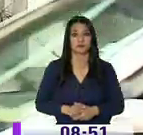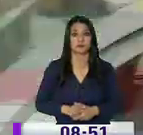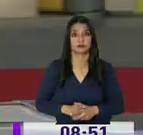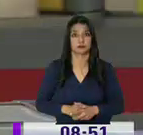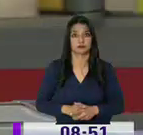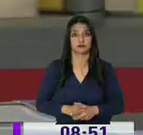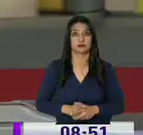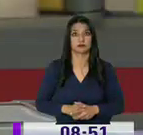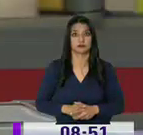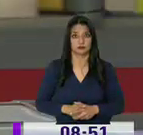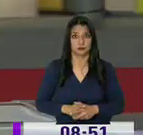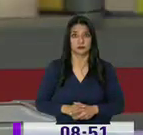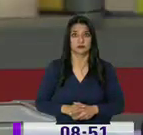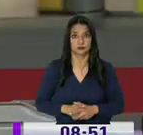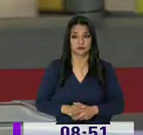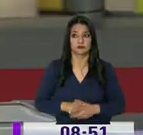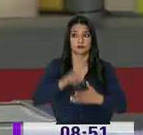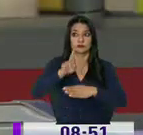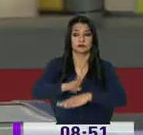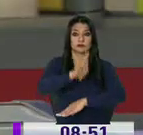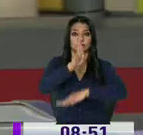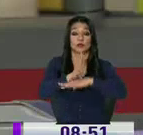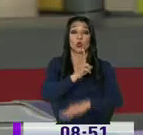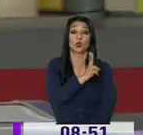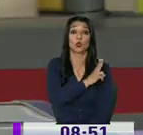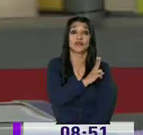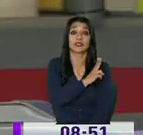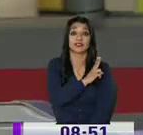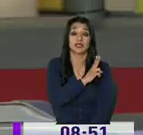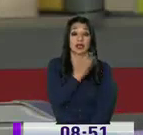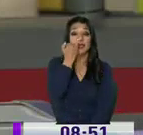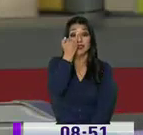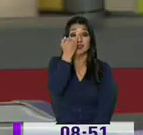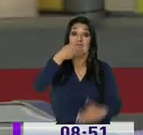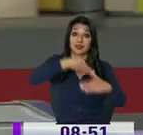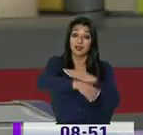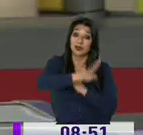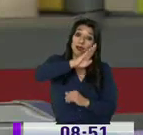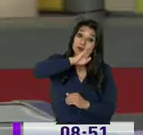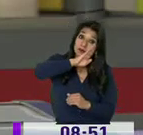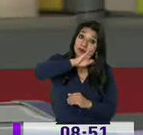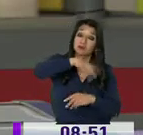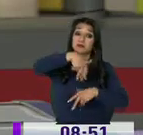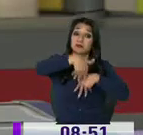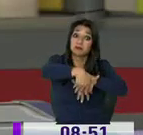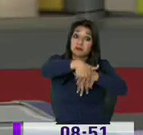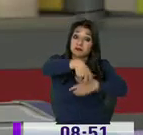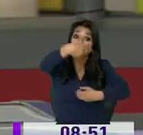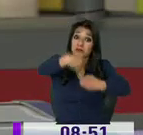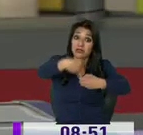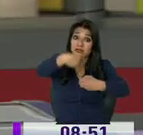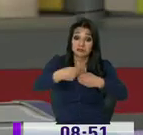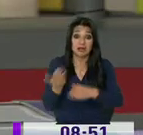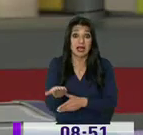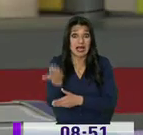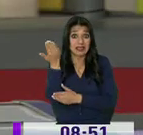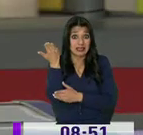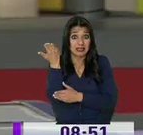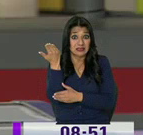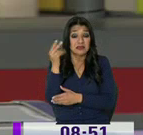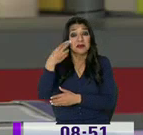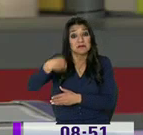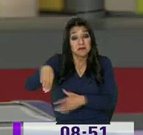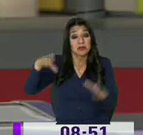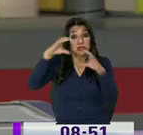Marilyn Jaramillo. Los rectores de las universidades en las cuales pernoctan indígenas que participan en las protestas rechazaron los eventos registrados en la noche del